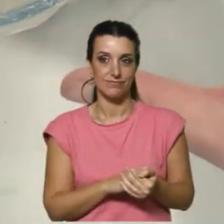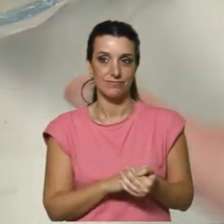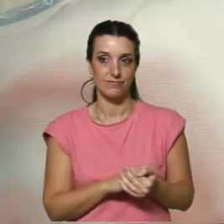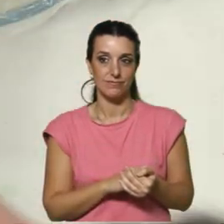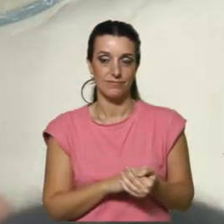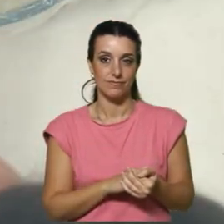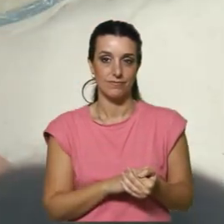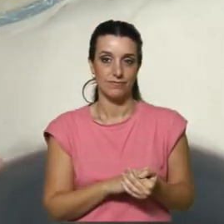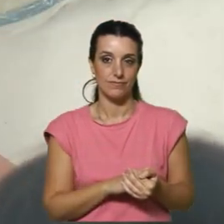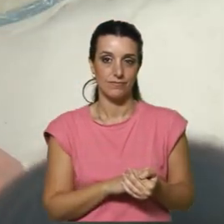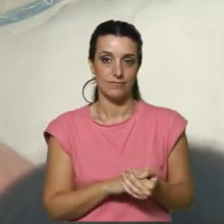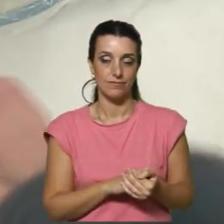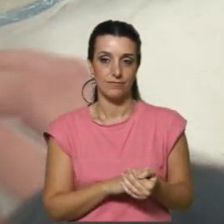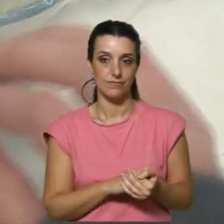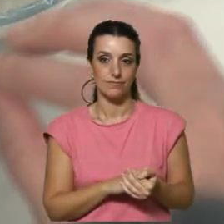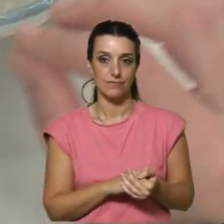Ahí va.